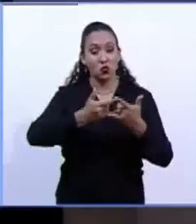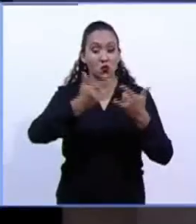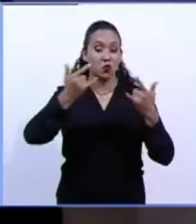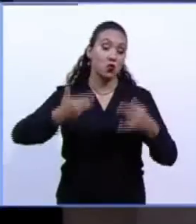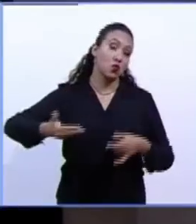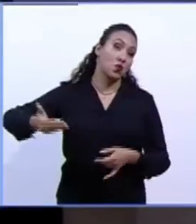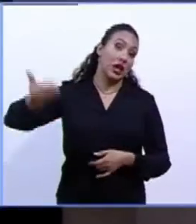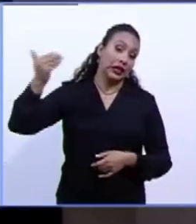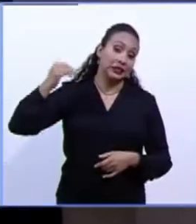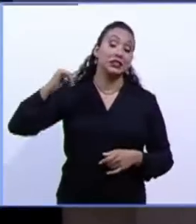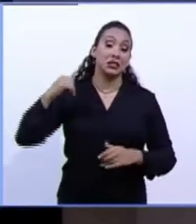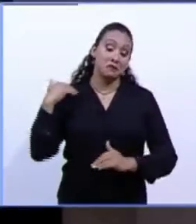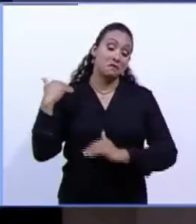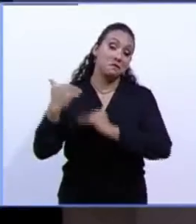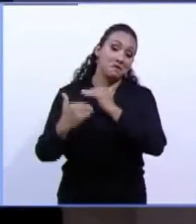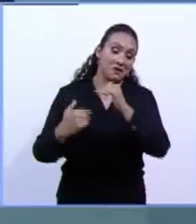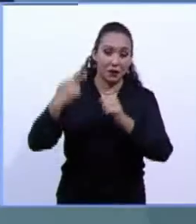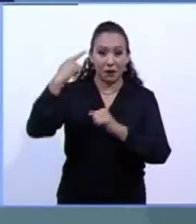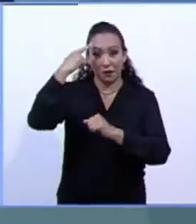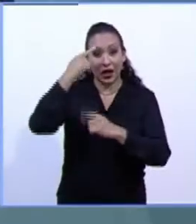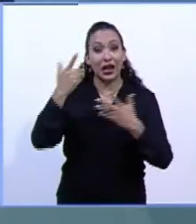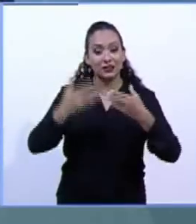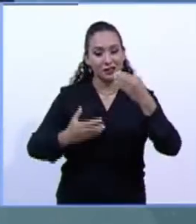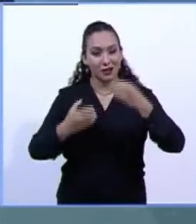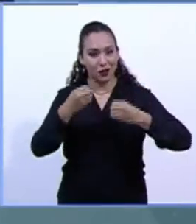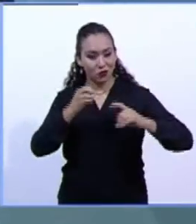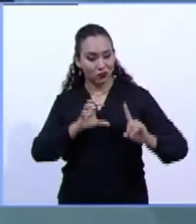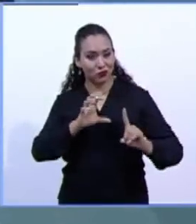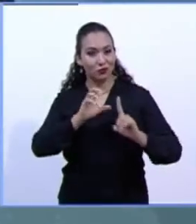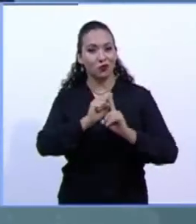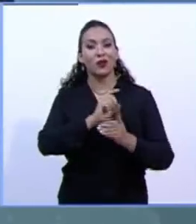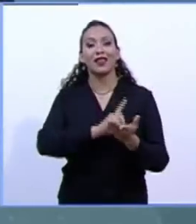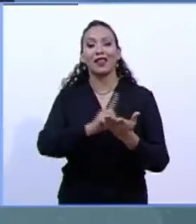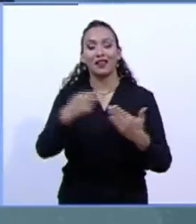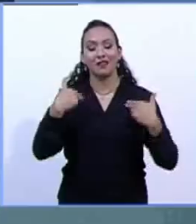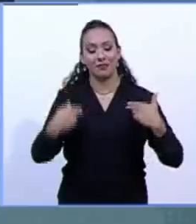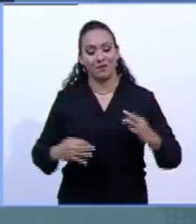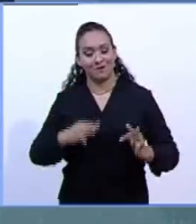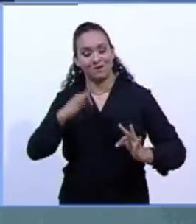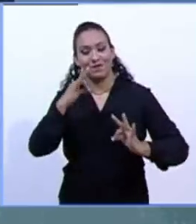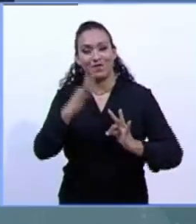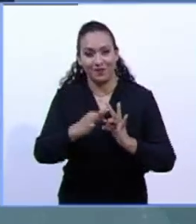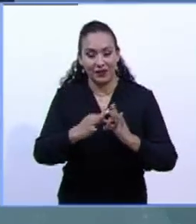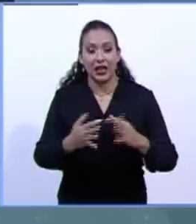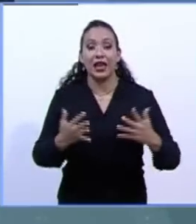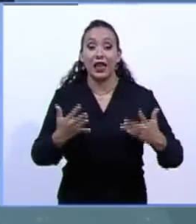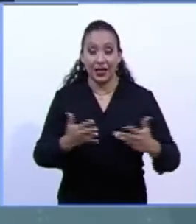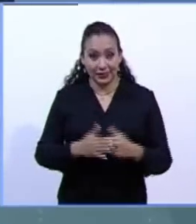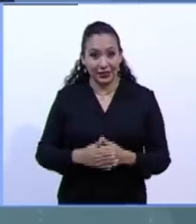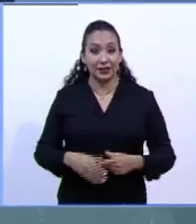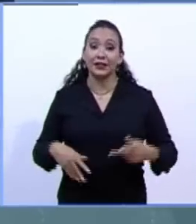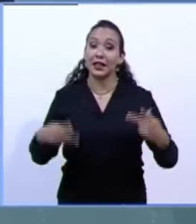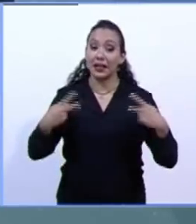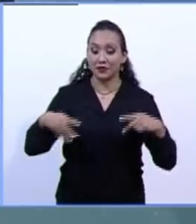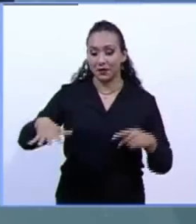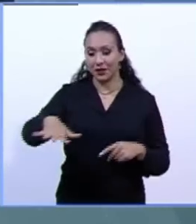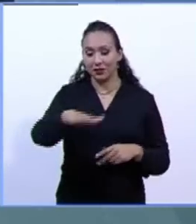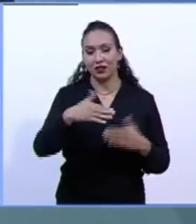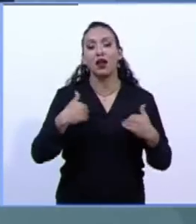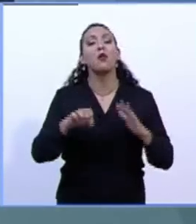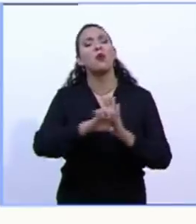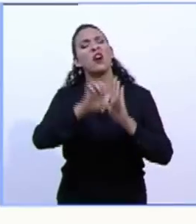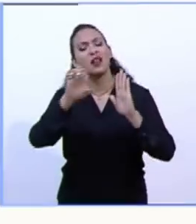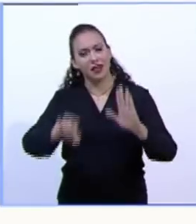impulsaron avances clave para transformar la justicia, los derechos humanos y el entendimiento de nuestra sociedad. Por